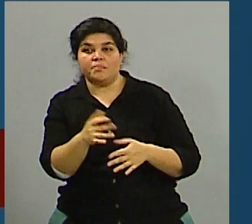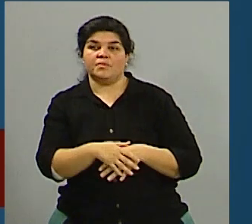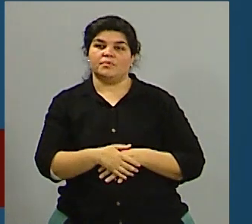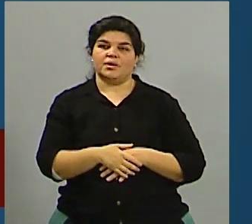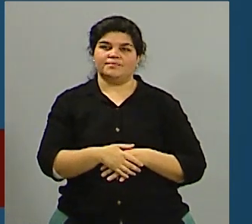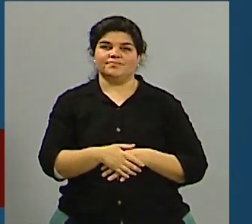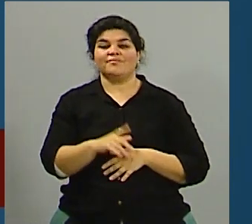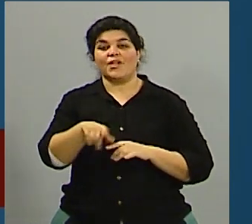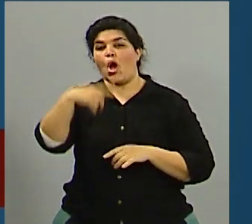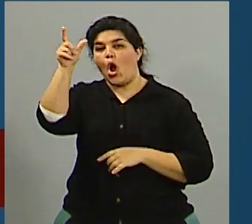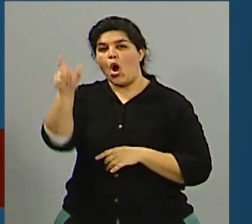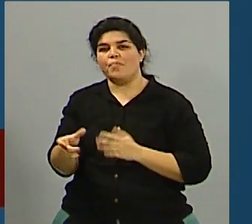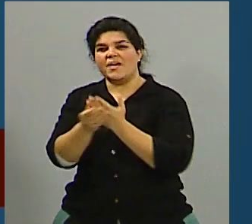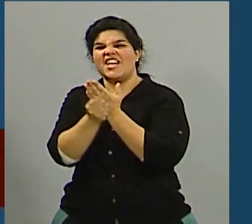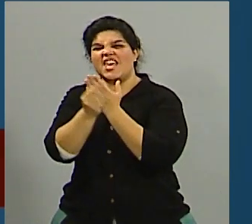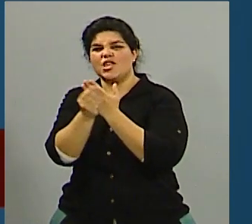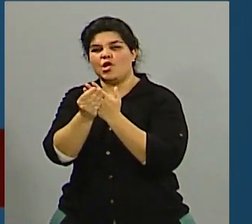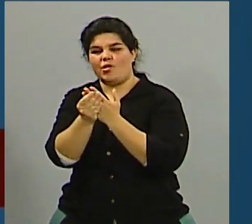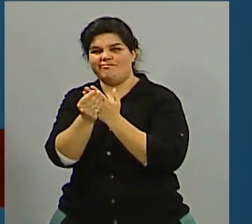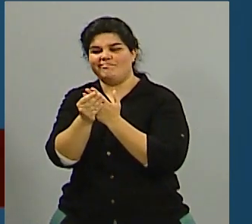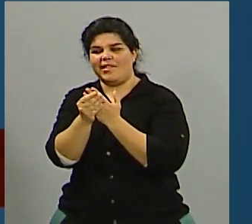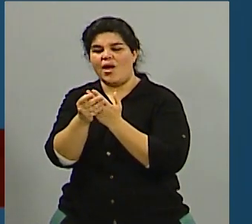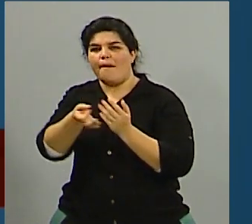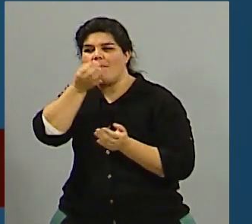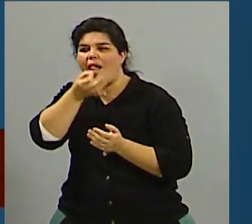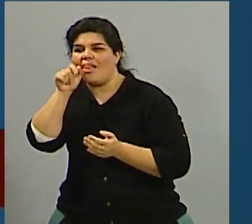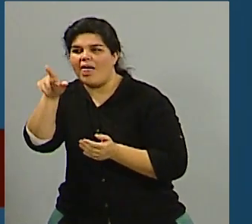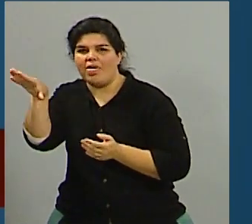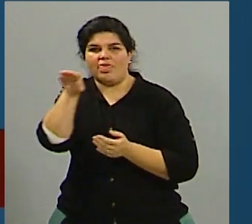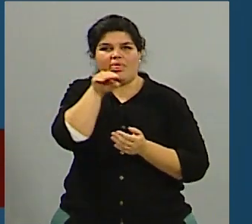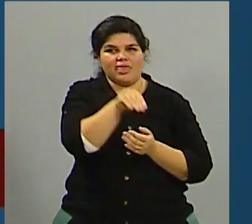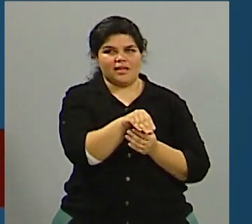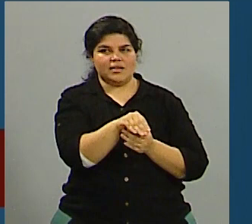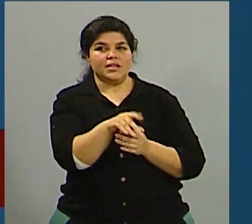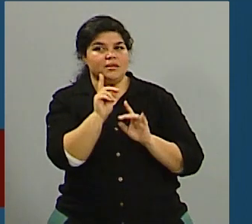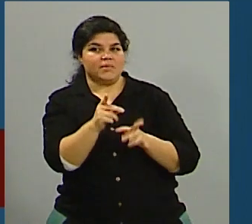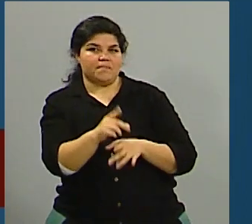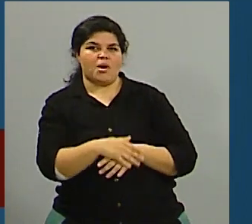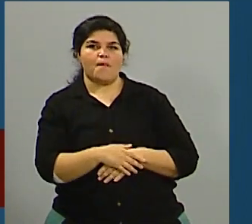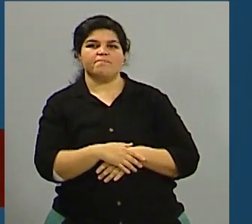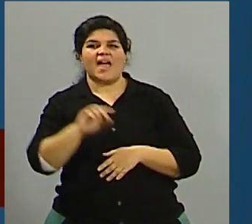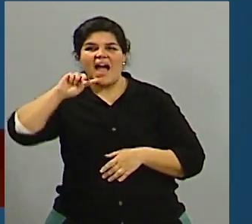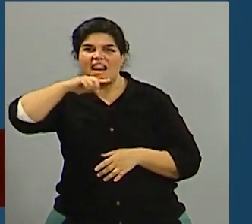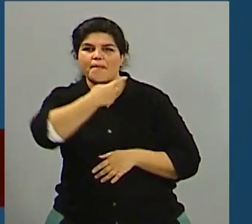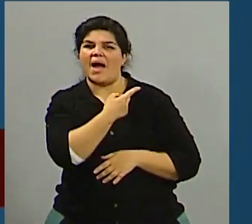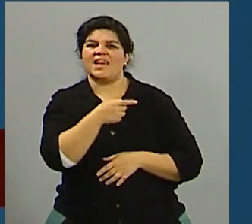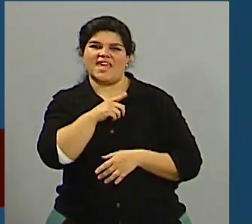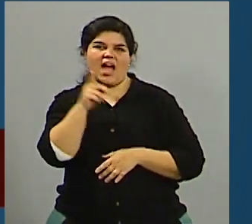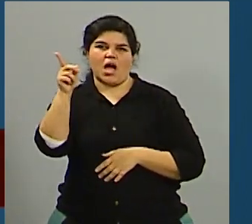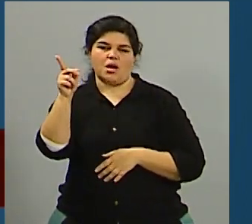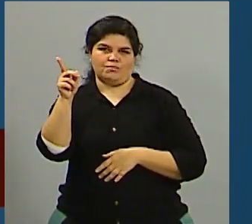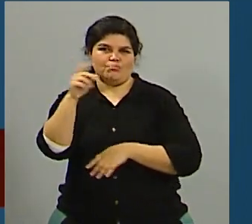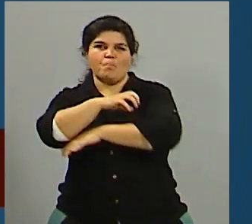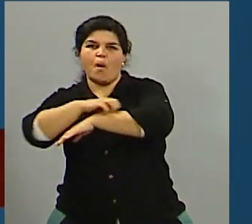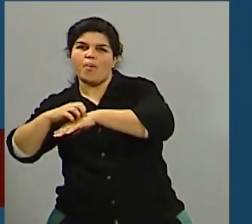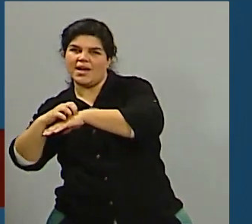parafrasear a algún ministro que alguna vez dijo que teníamos menos pobreza que Alemania, ¿no? Pero el concepto de pobreza en Alemania no